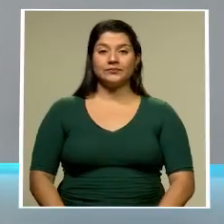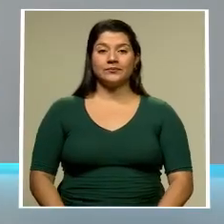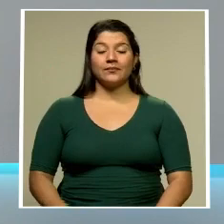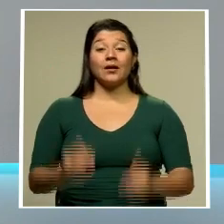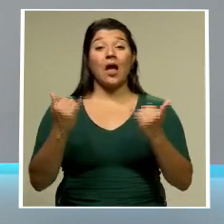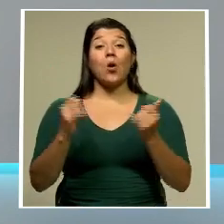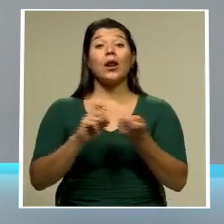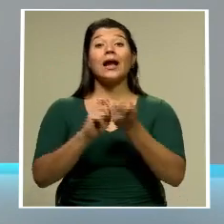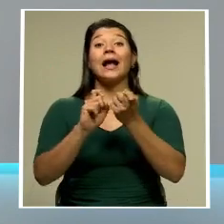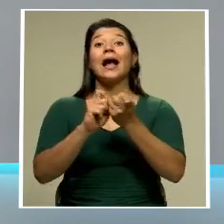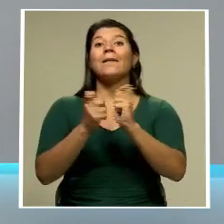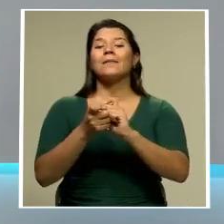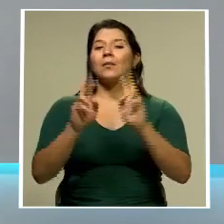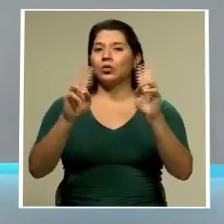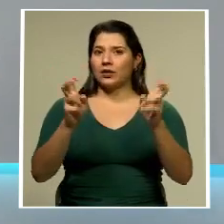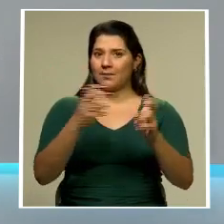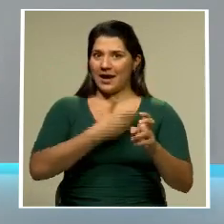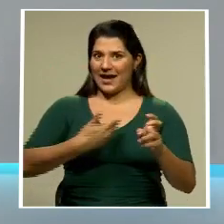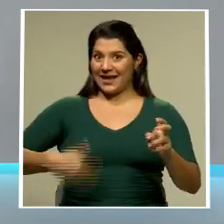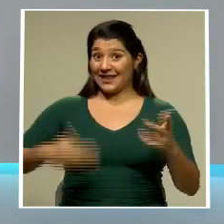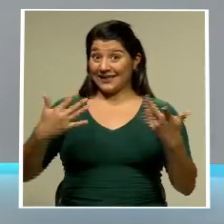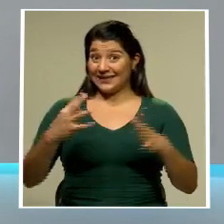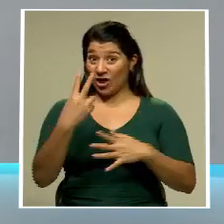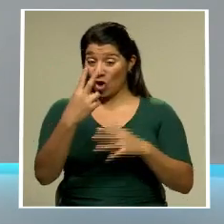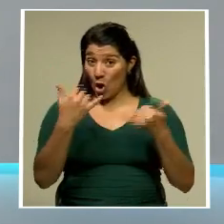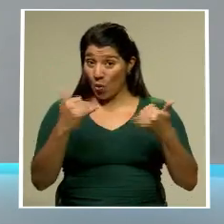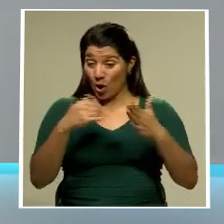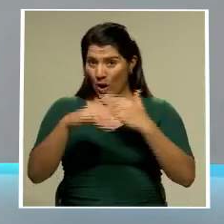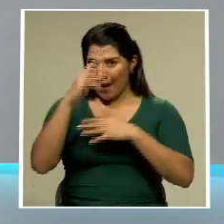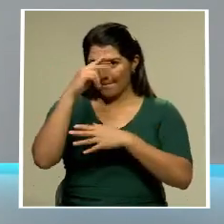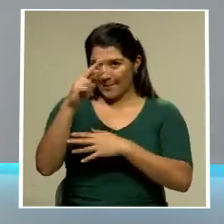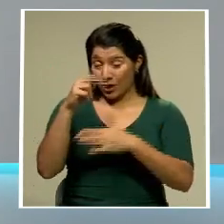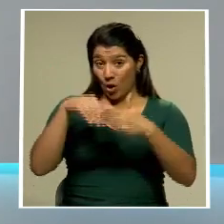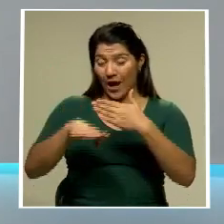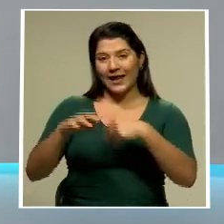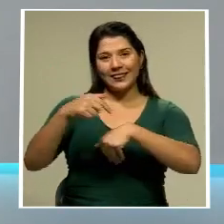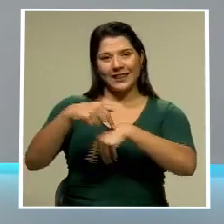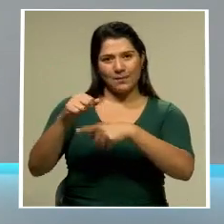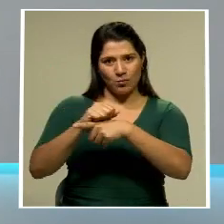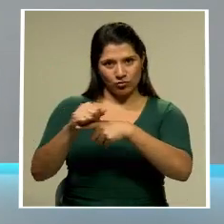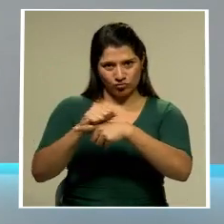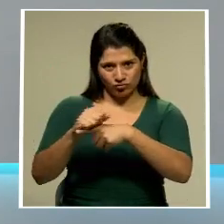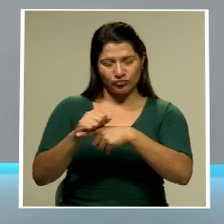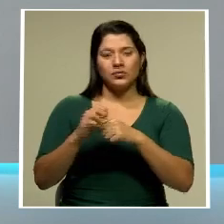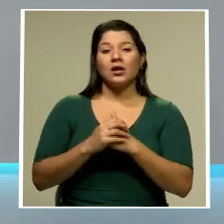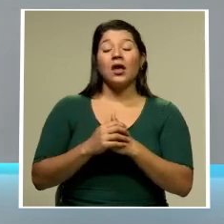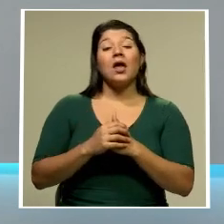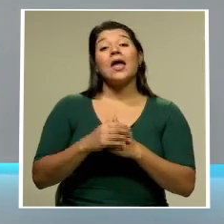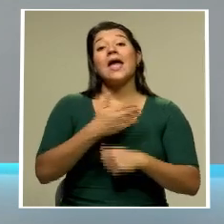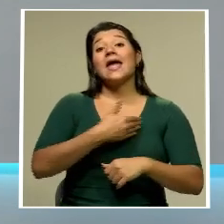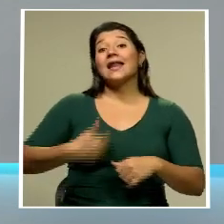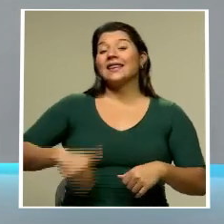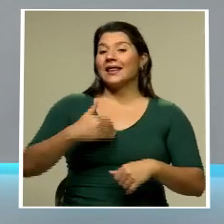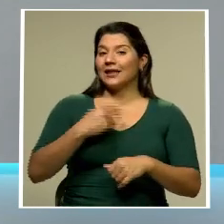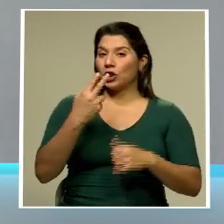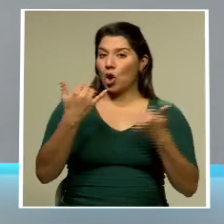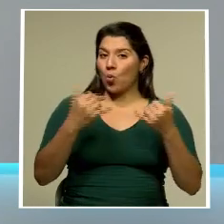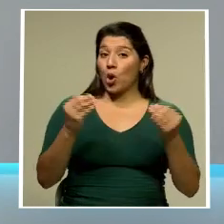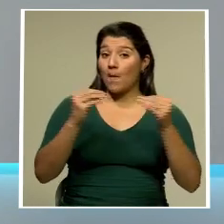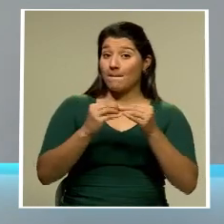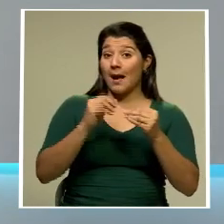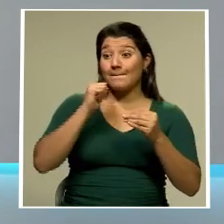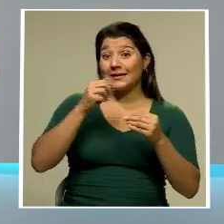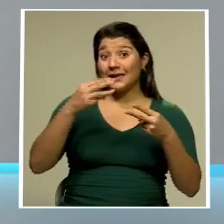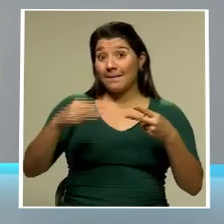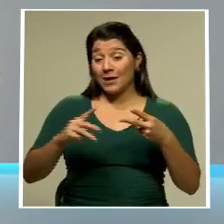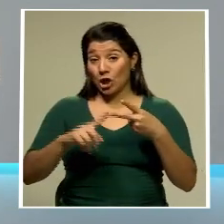Cambiamos de tema. Herediano ya jugó 2 partidos en México durante su pretemporada. Los florenses tendrán 2 juegos más, este miércoles y el